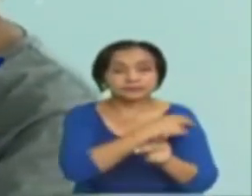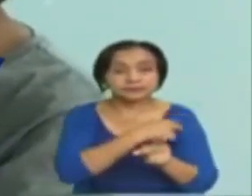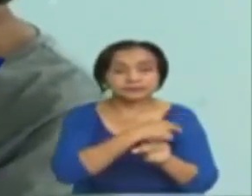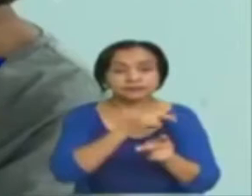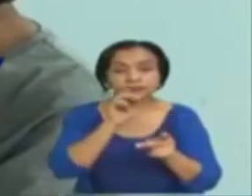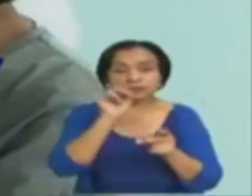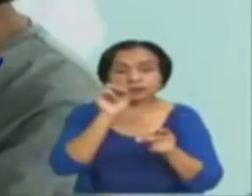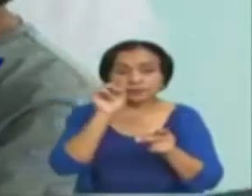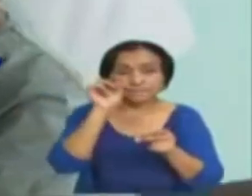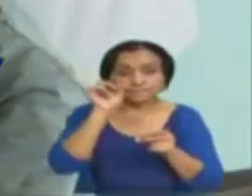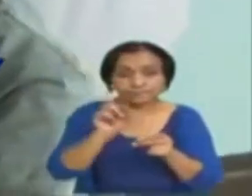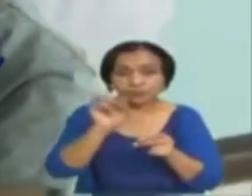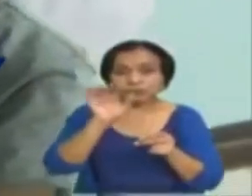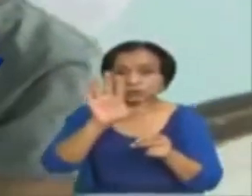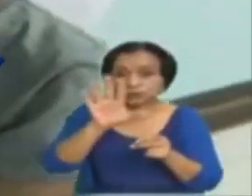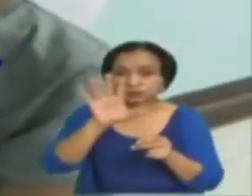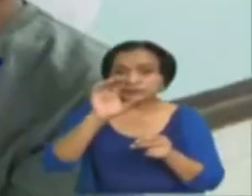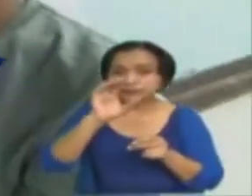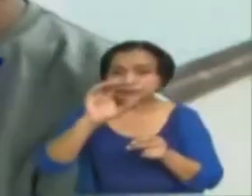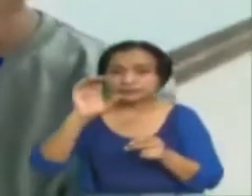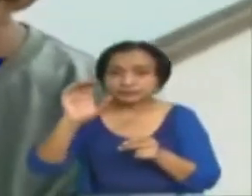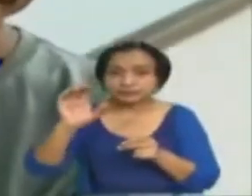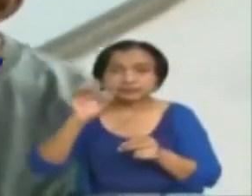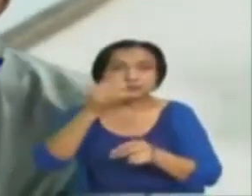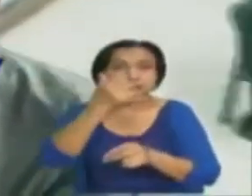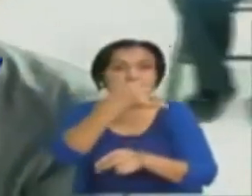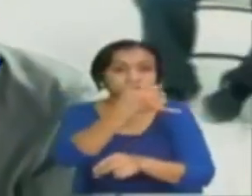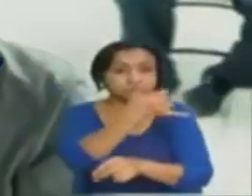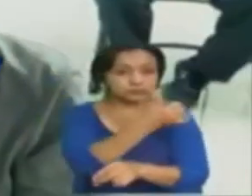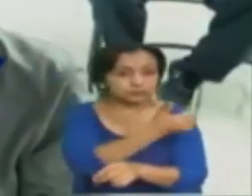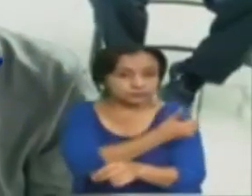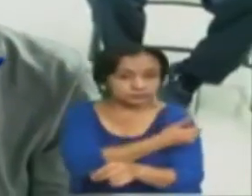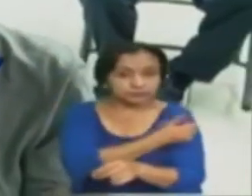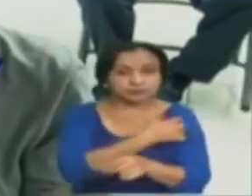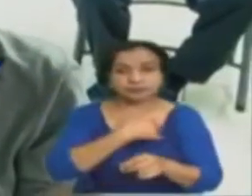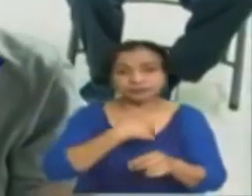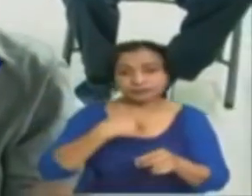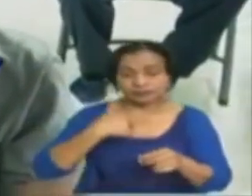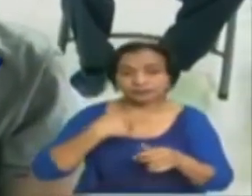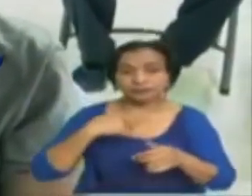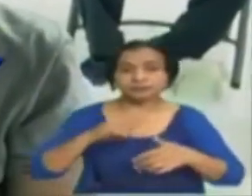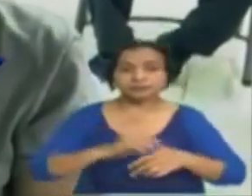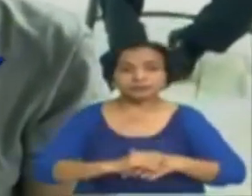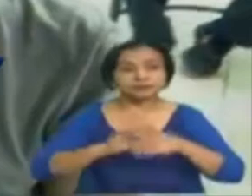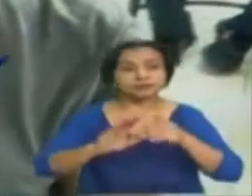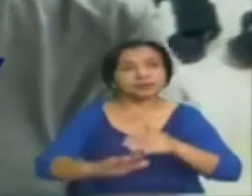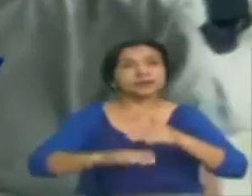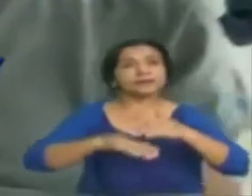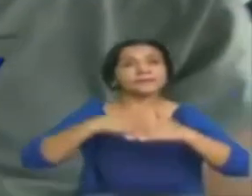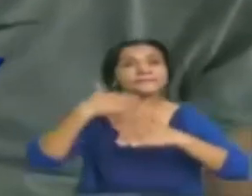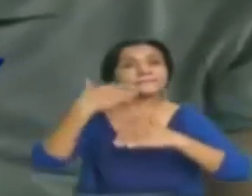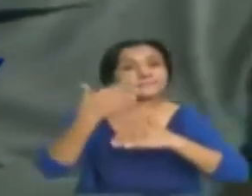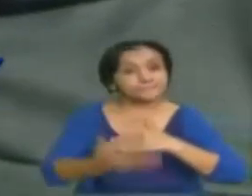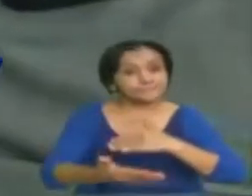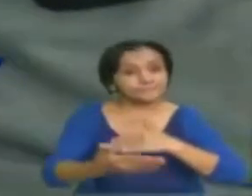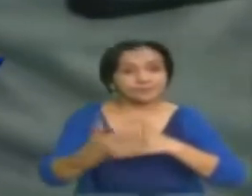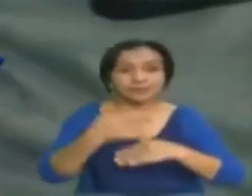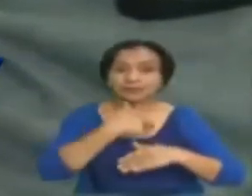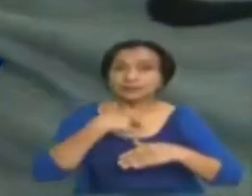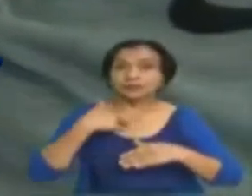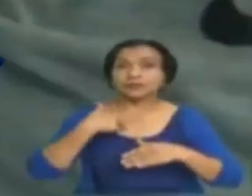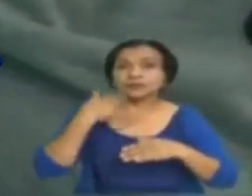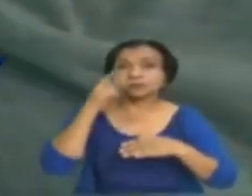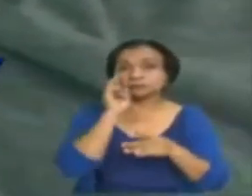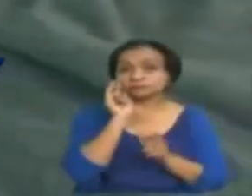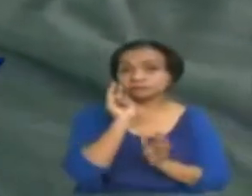Alemán, y luego vamos a Estelí. Todas las actividades en Managua desde las 8 de la mañana. Y luego vamos a Estelí, a